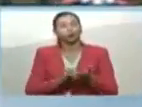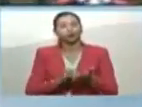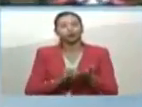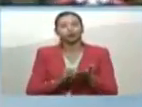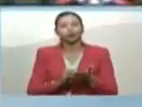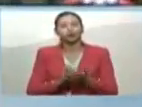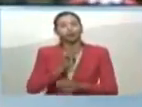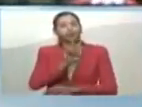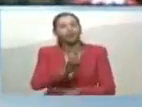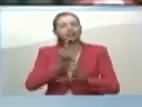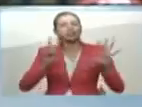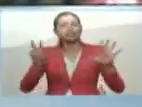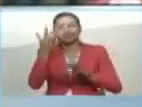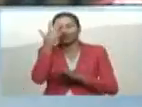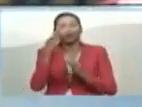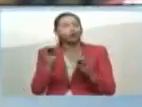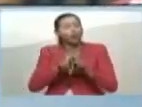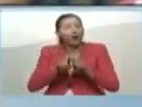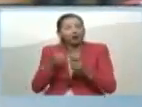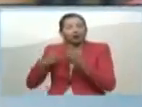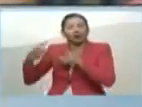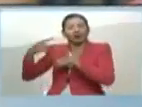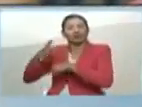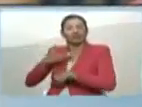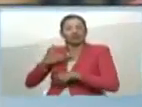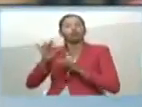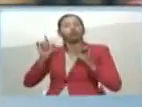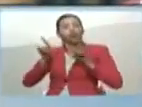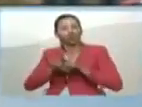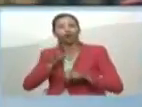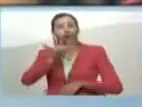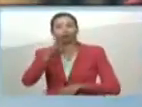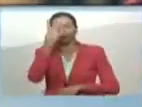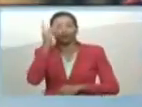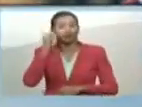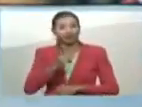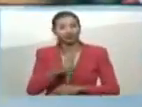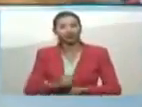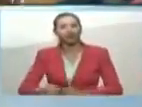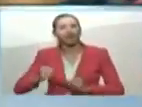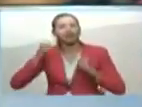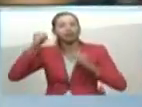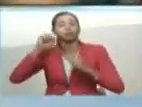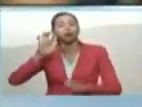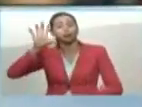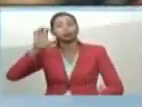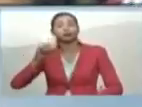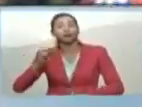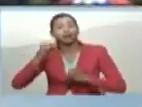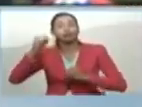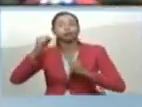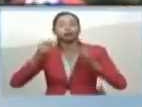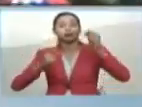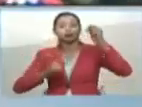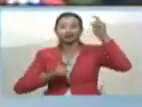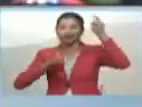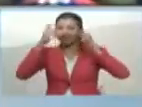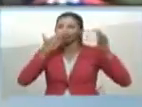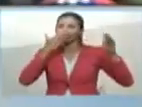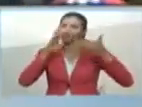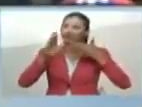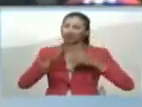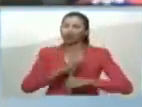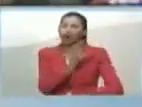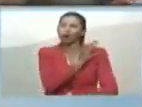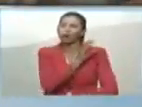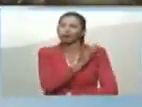del 27 de febrero y volver al espíritu del 4 de febrero. ¡Que viva la patria! ¡Que viva nuestro comandante eterno Hugo Chávez!